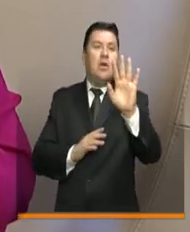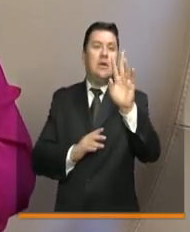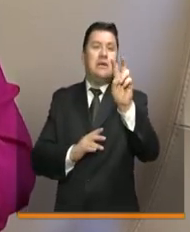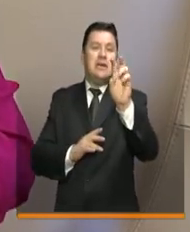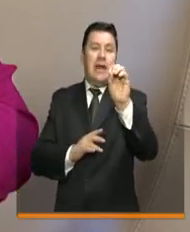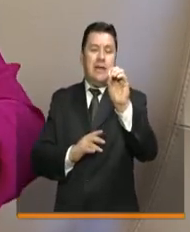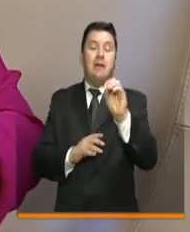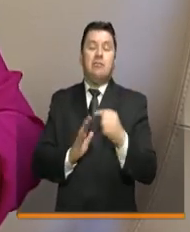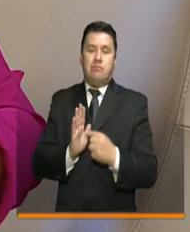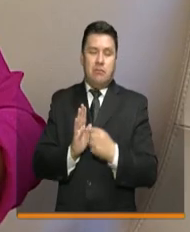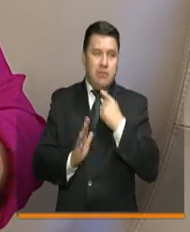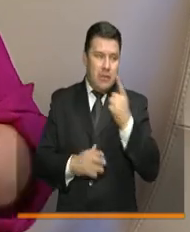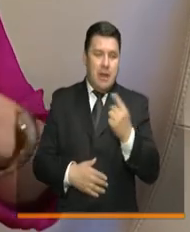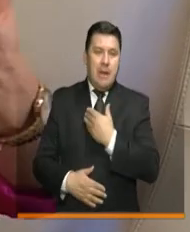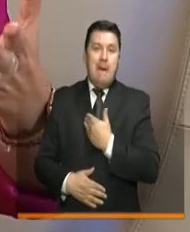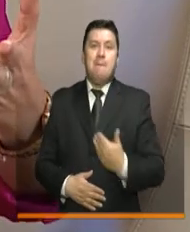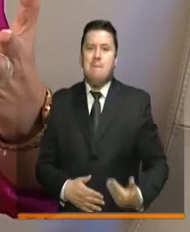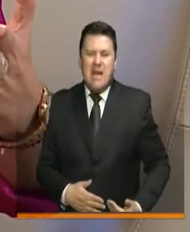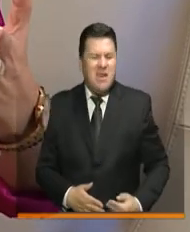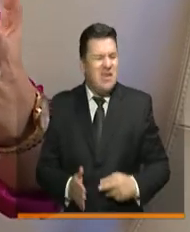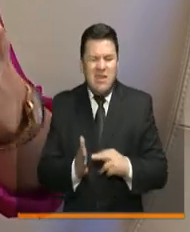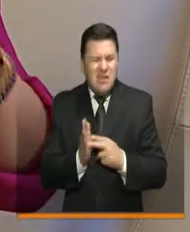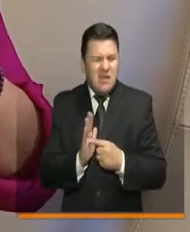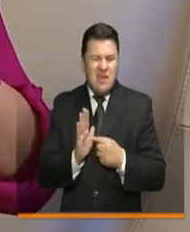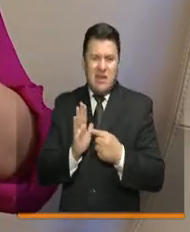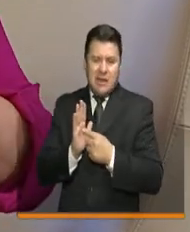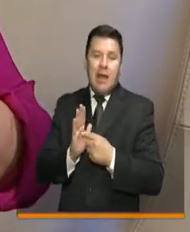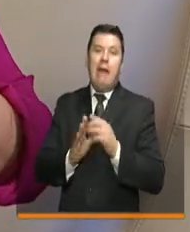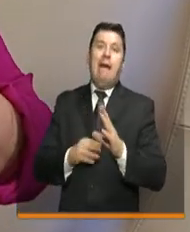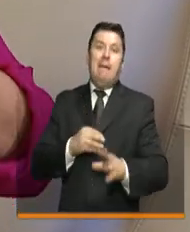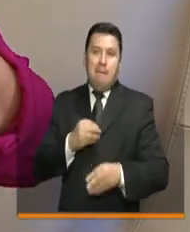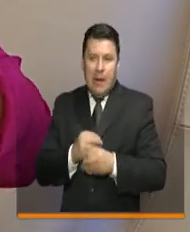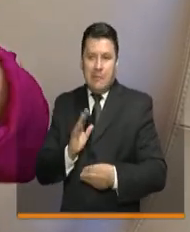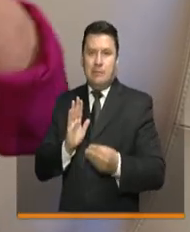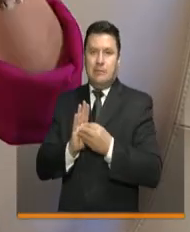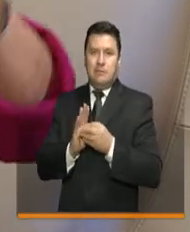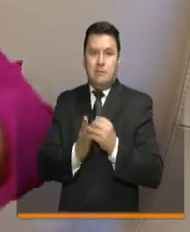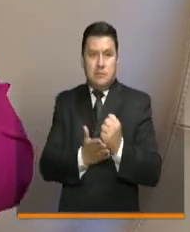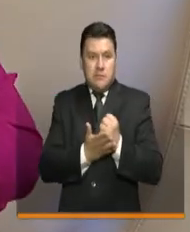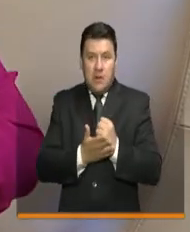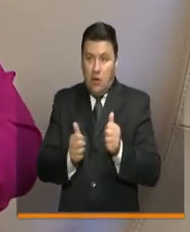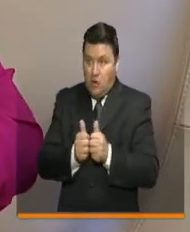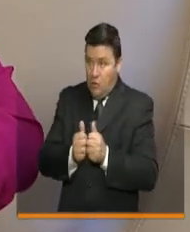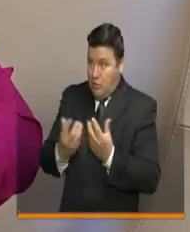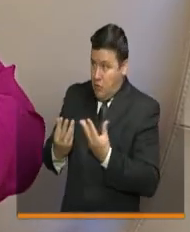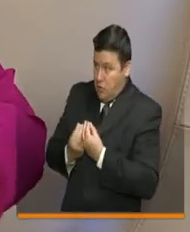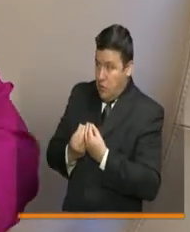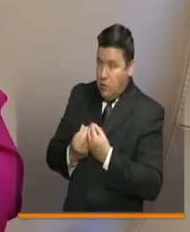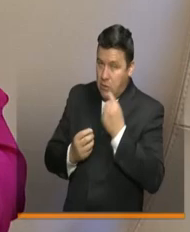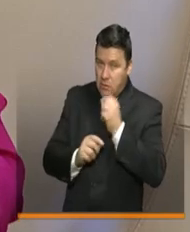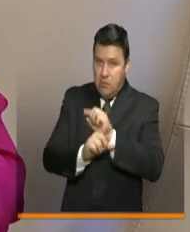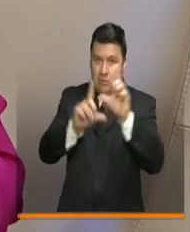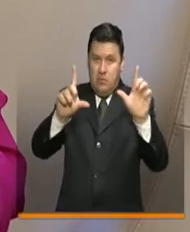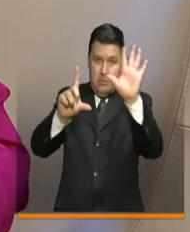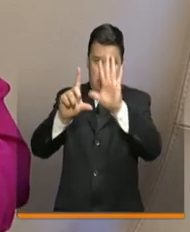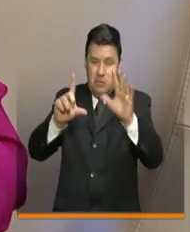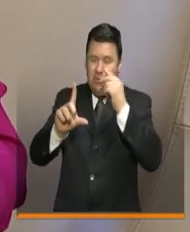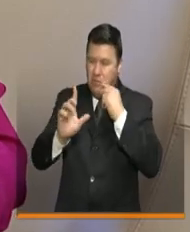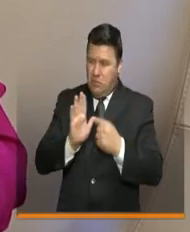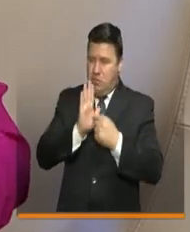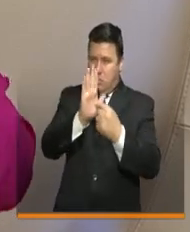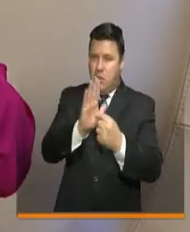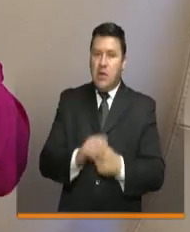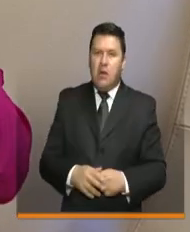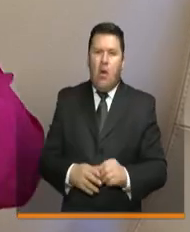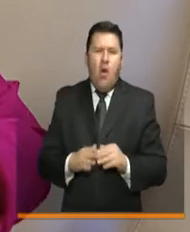470. Y bien lo dijo el presidente, entonces, ¿qué implicaba después? Implementarlo. Me van a ayudar los compañeros del equipo a proyectar una imagen que les